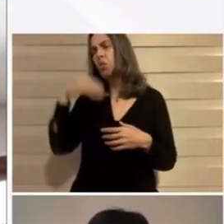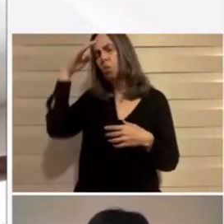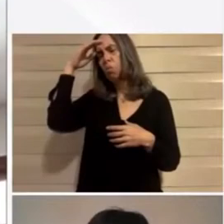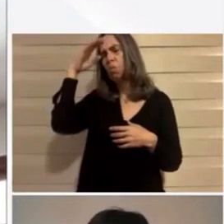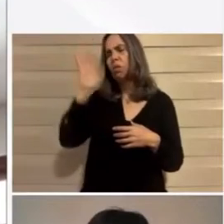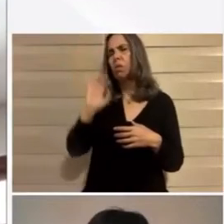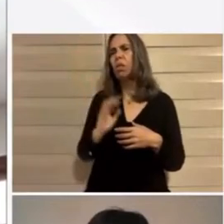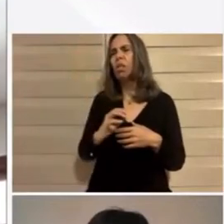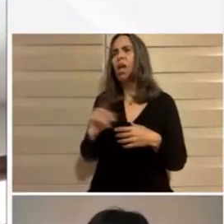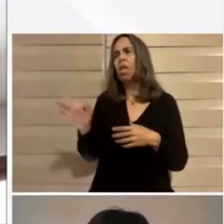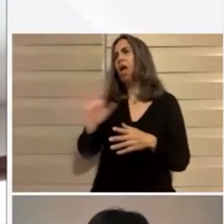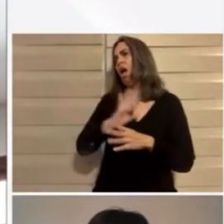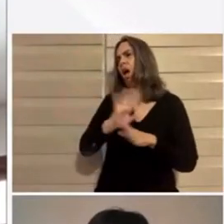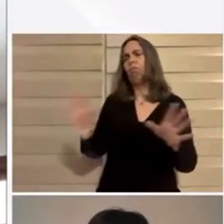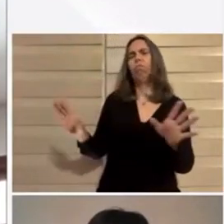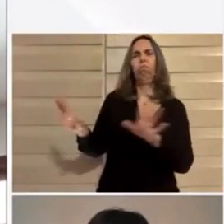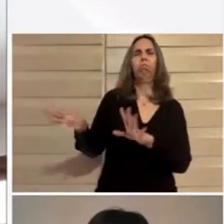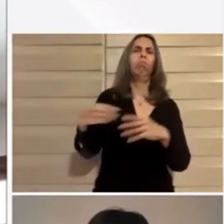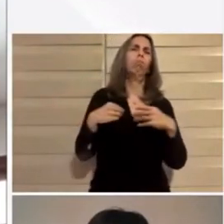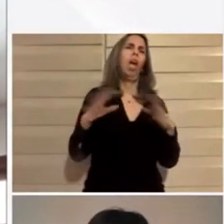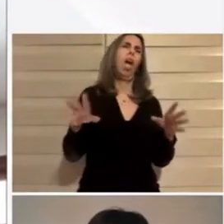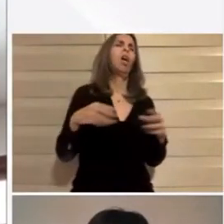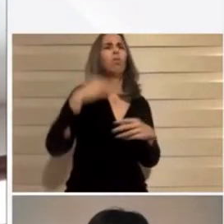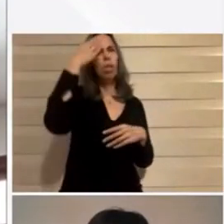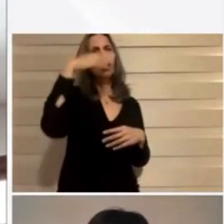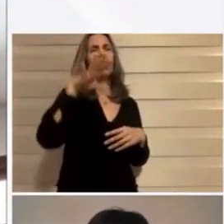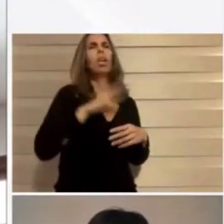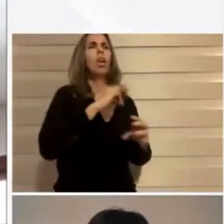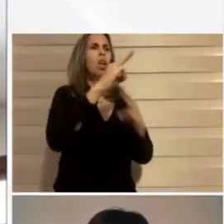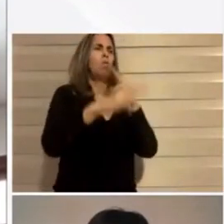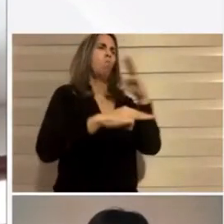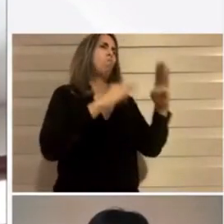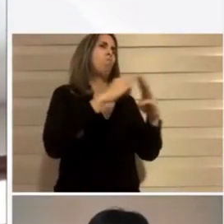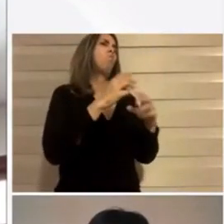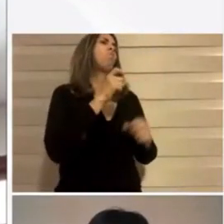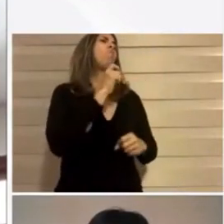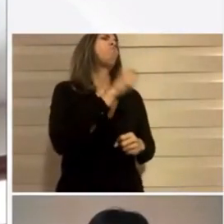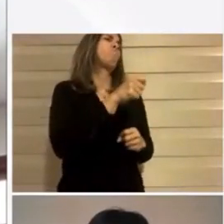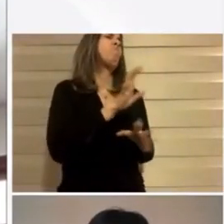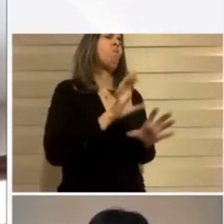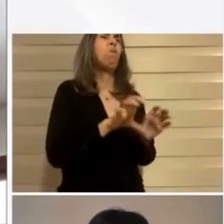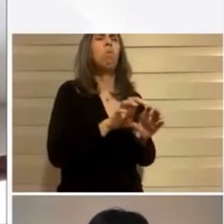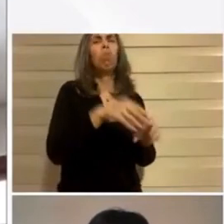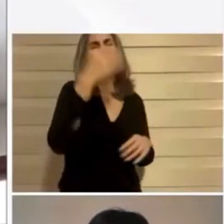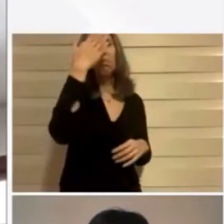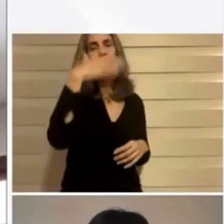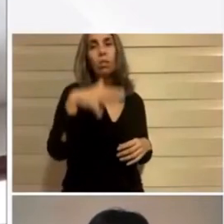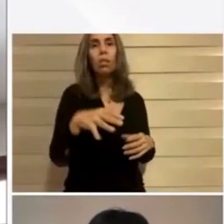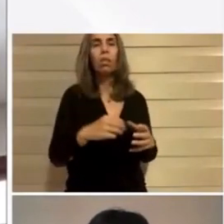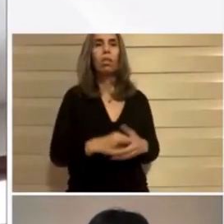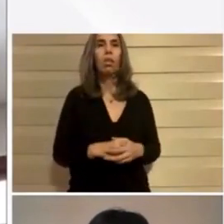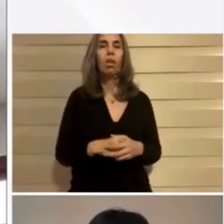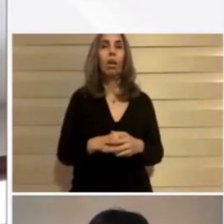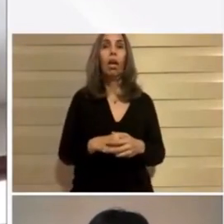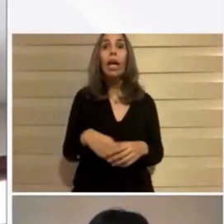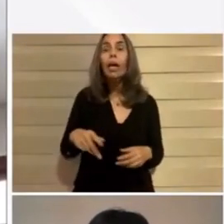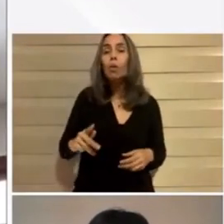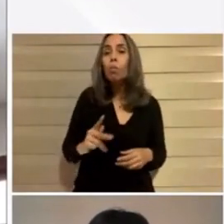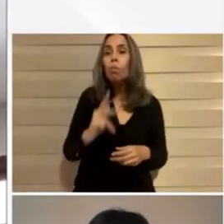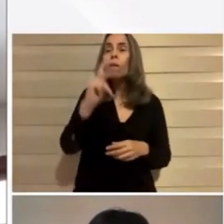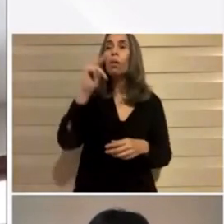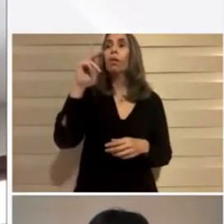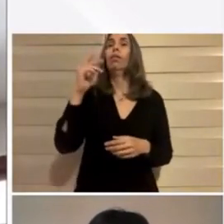era suficiente para saber cómo funciona el mundo. Pero resulta que hoy día vivimos en una sociedad